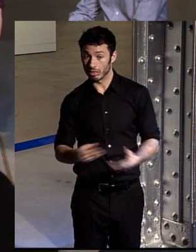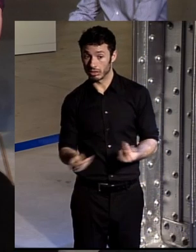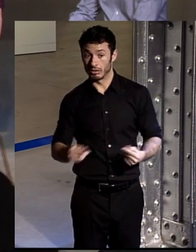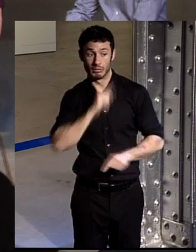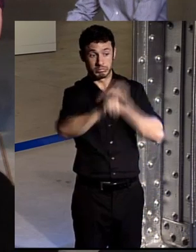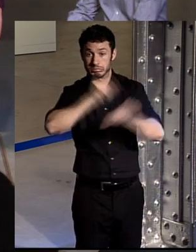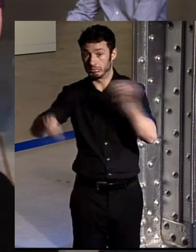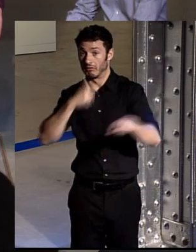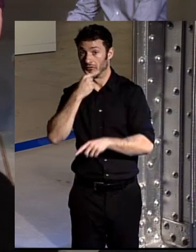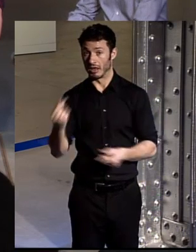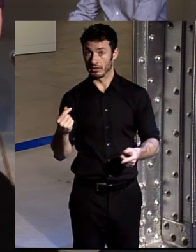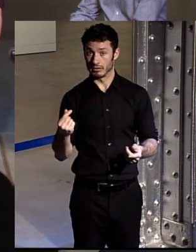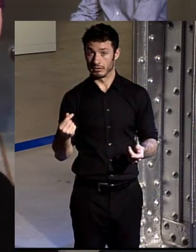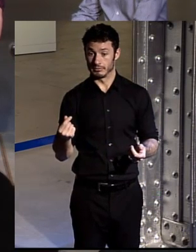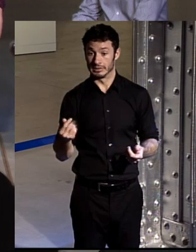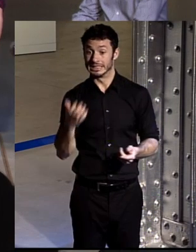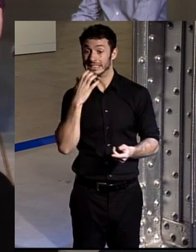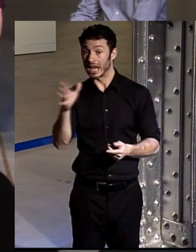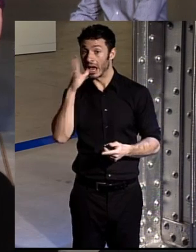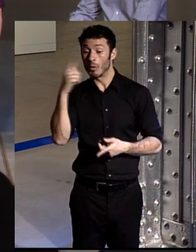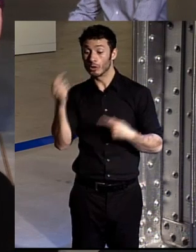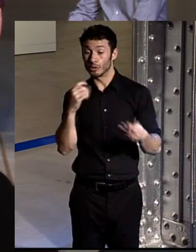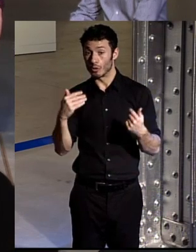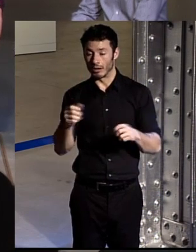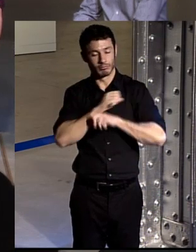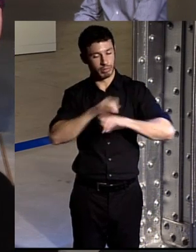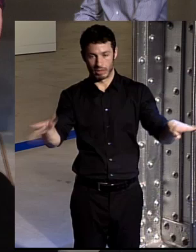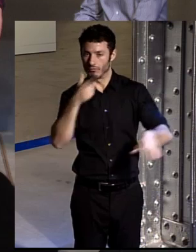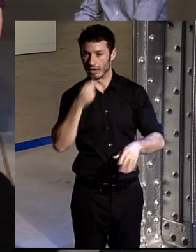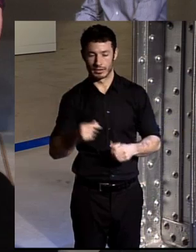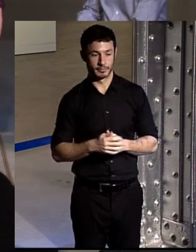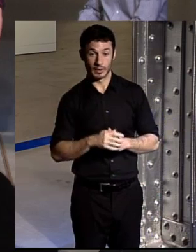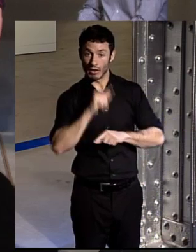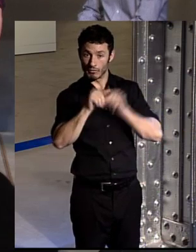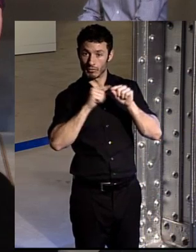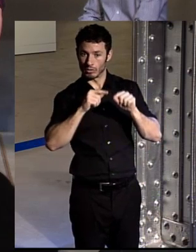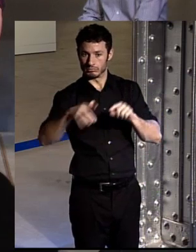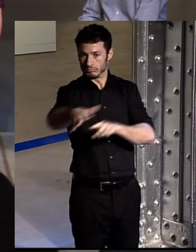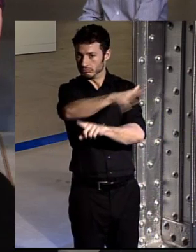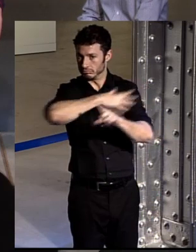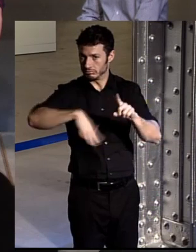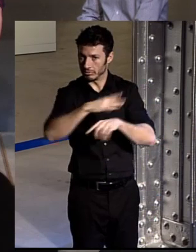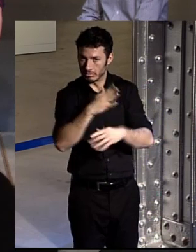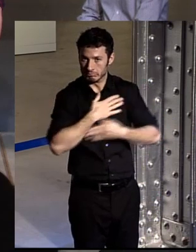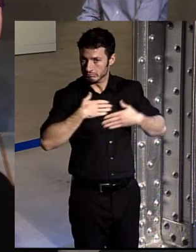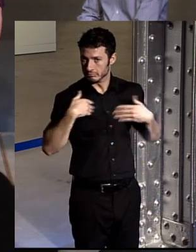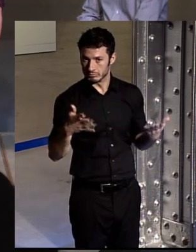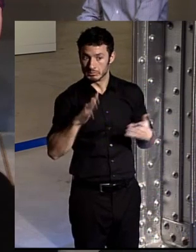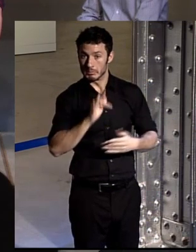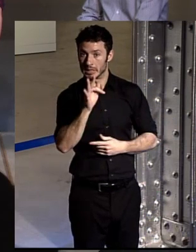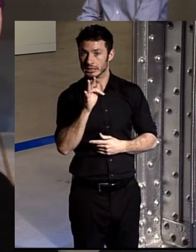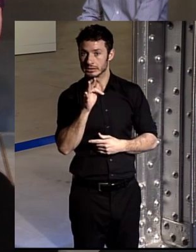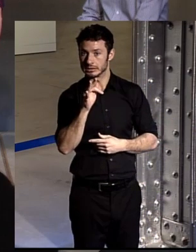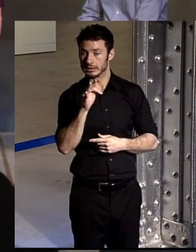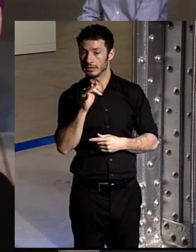¿no? Si no hay un control de las aguas. Están por todas partes, incluso inyectan, como decía Carlos, parte de